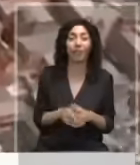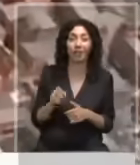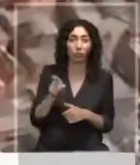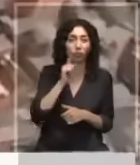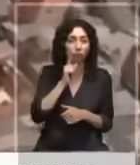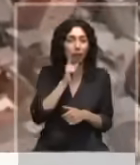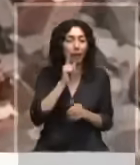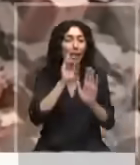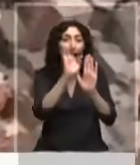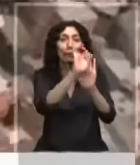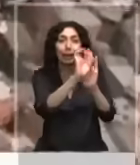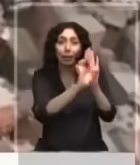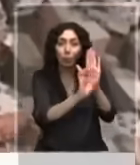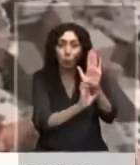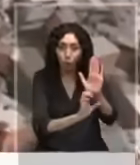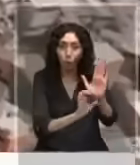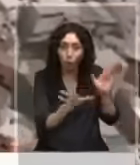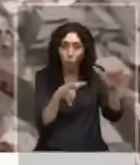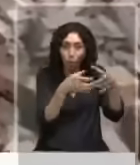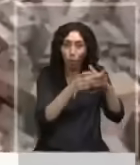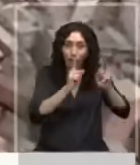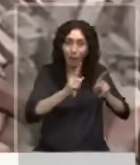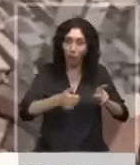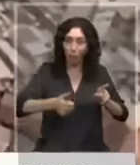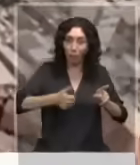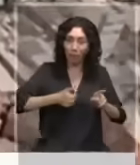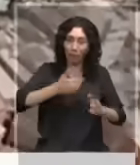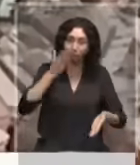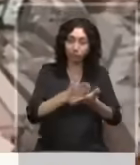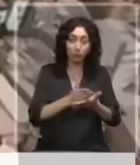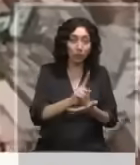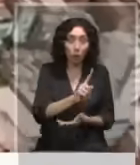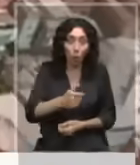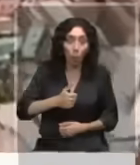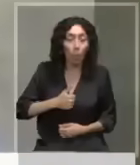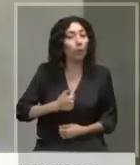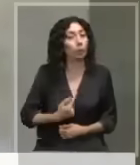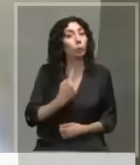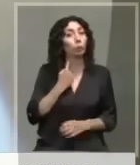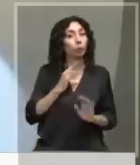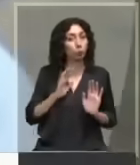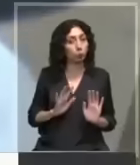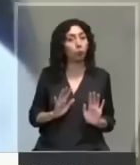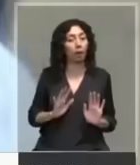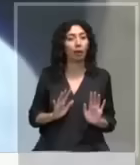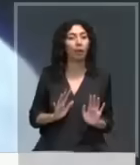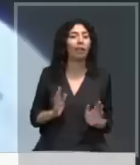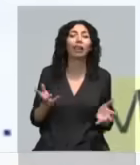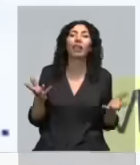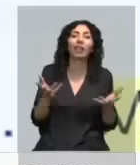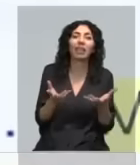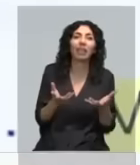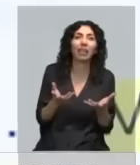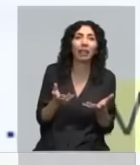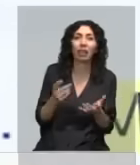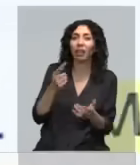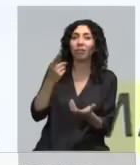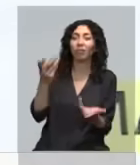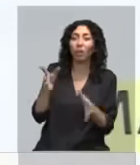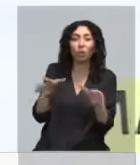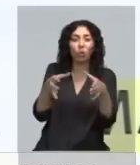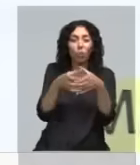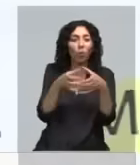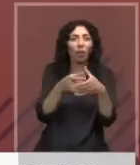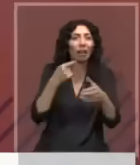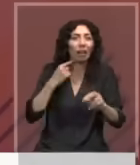estatutos, que se deben cumplir a rajatabla y si no atenerse a las consecuencias. Pero, ¿de qué es capaz el primer comando de la